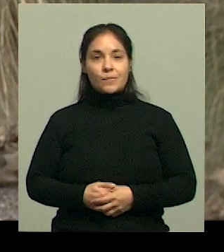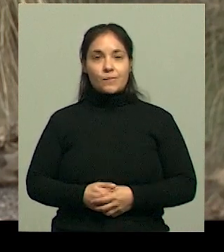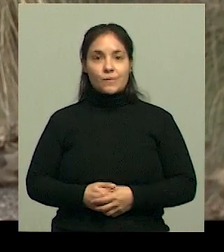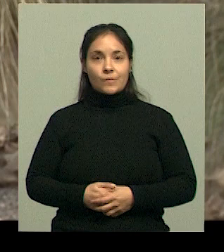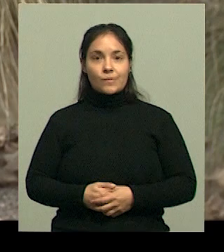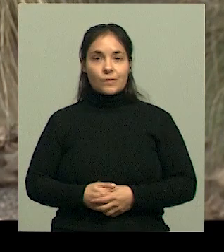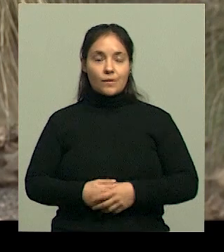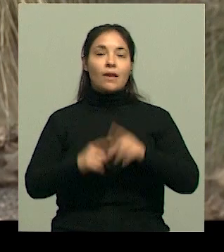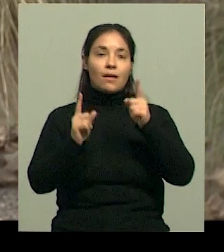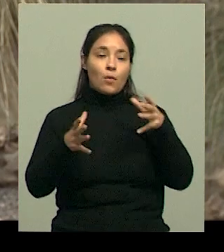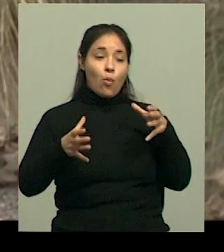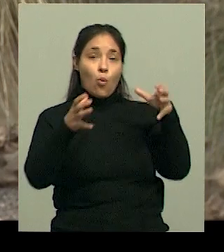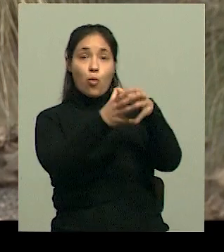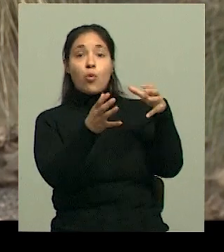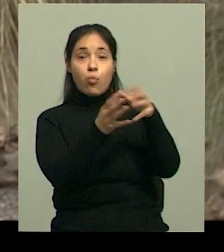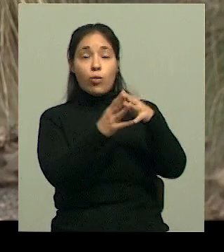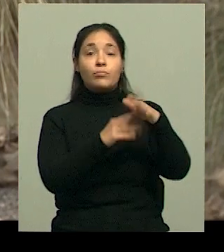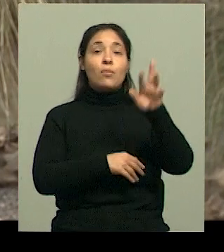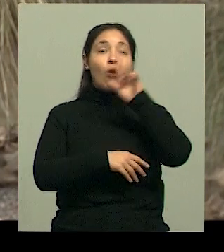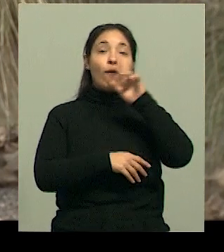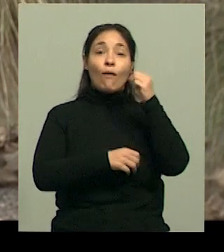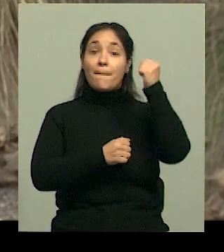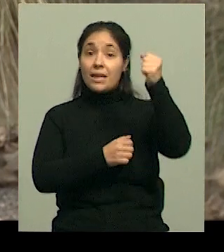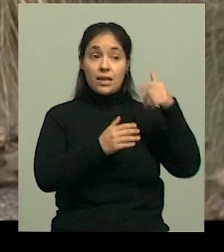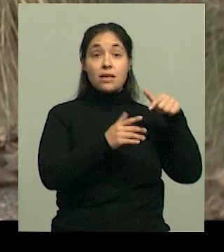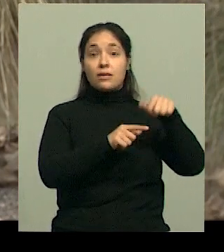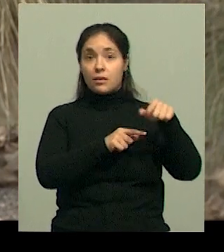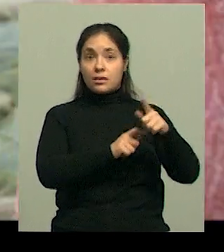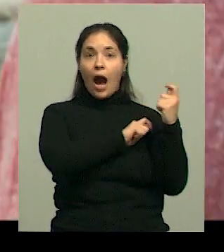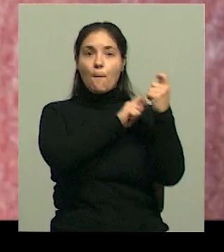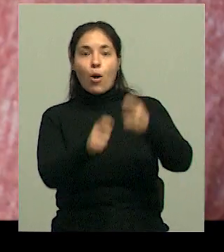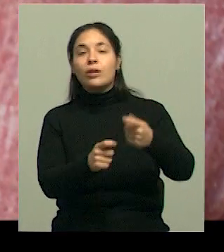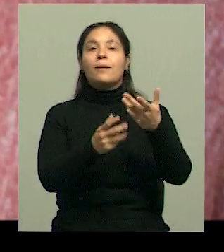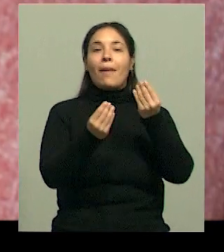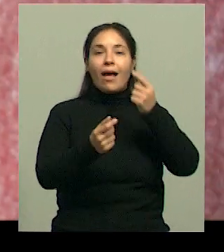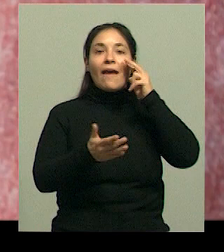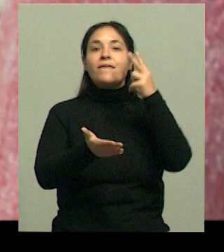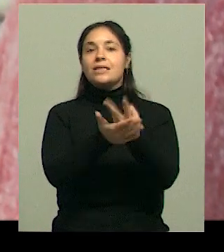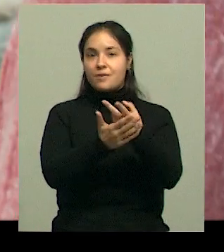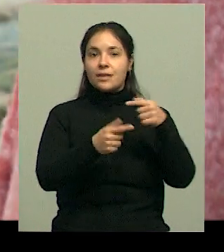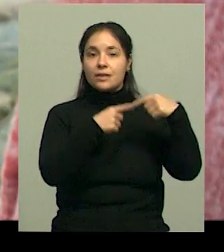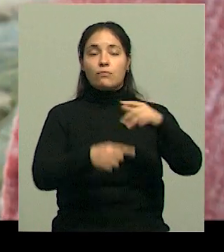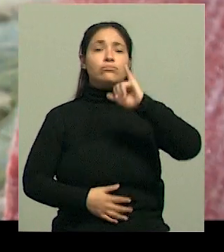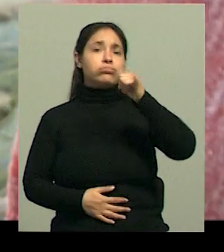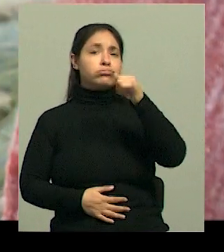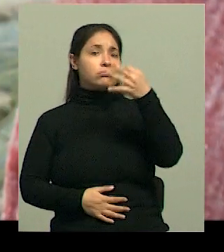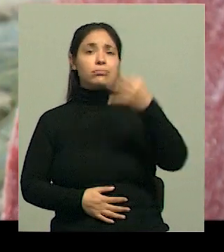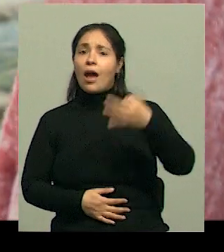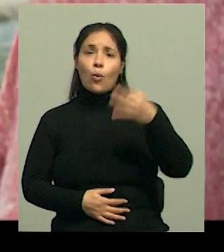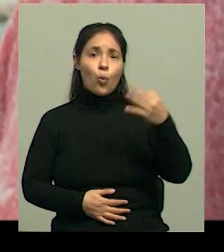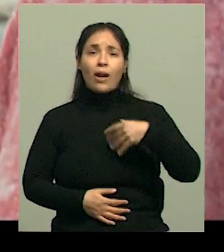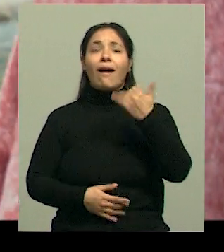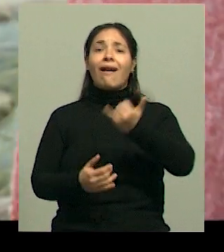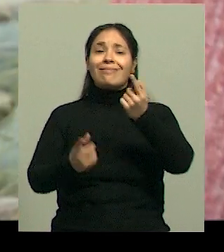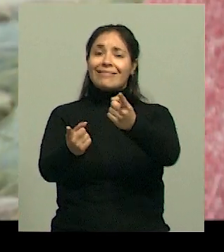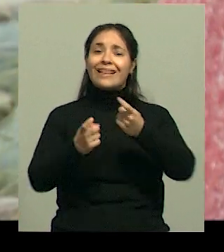los movimientos feministas, esto de poder visibilizar. Exactamente, sí. Entonces, esta colaboración, hay una